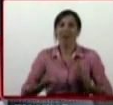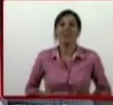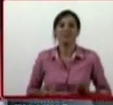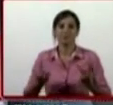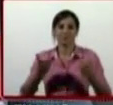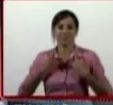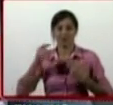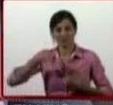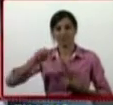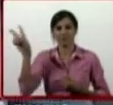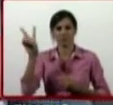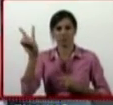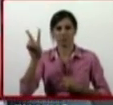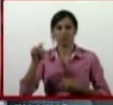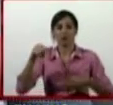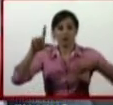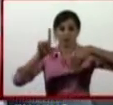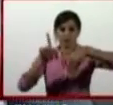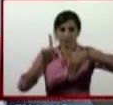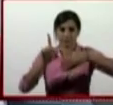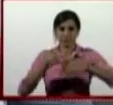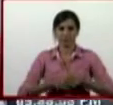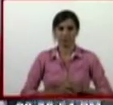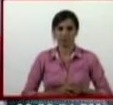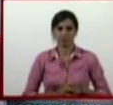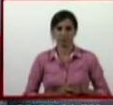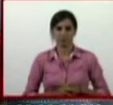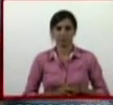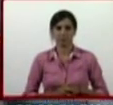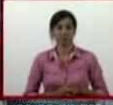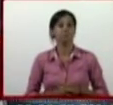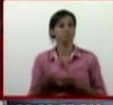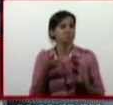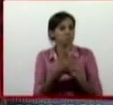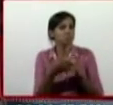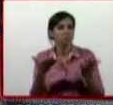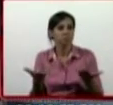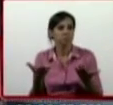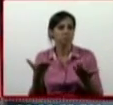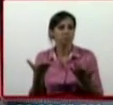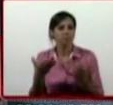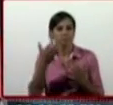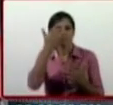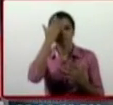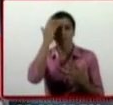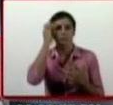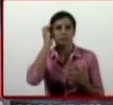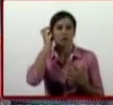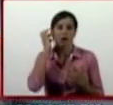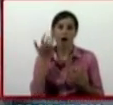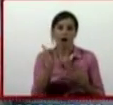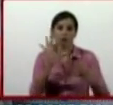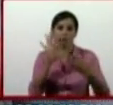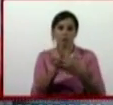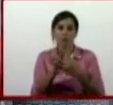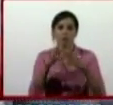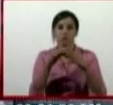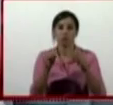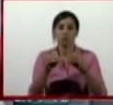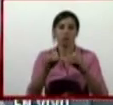venezolana, en la tierra latinoamericana. O sea que tiene la articulación de todos los